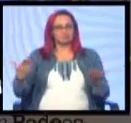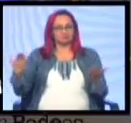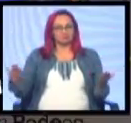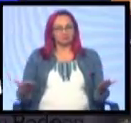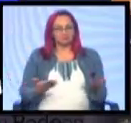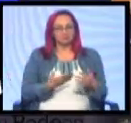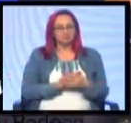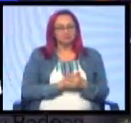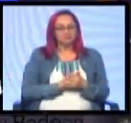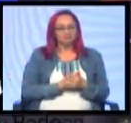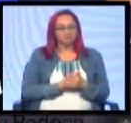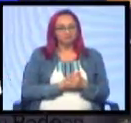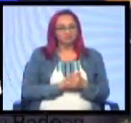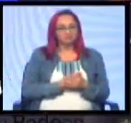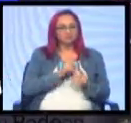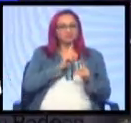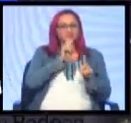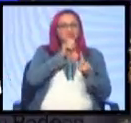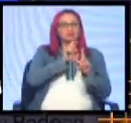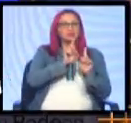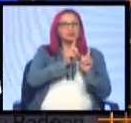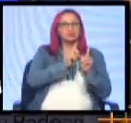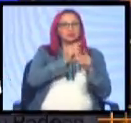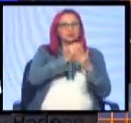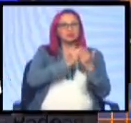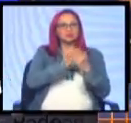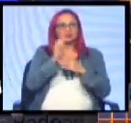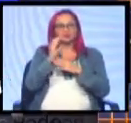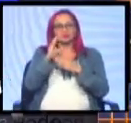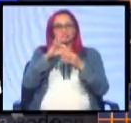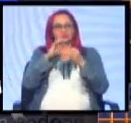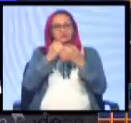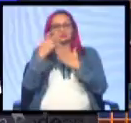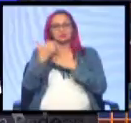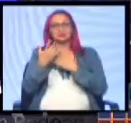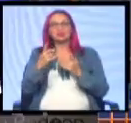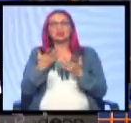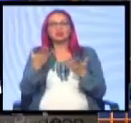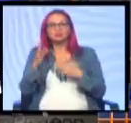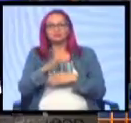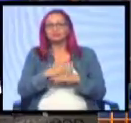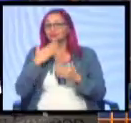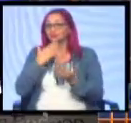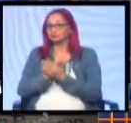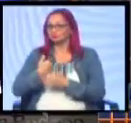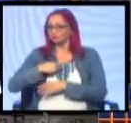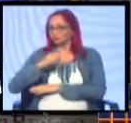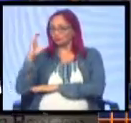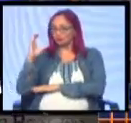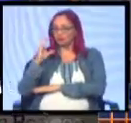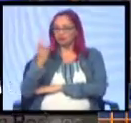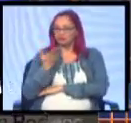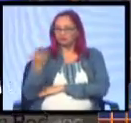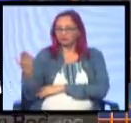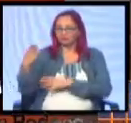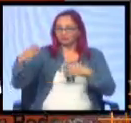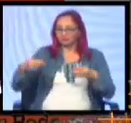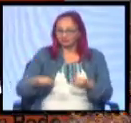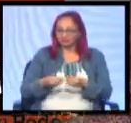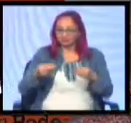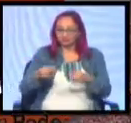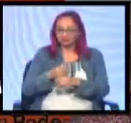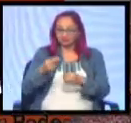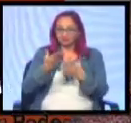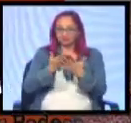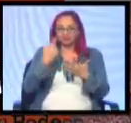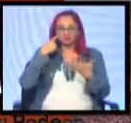impulsando, ¿cuál es el objetivo? ¿Qué buscan con este proyecto? Bueno, lo que buscamos es generar más